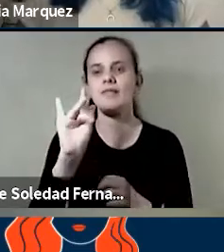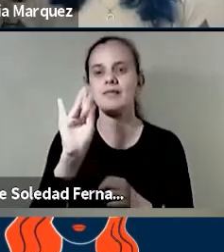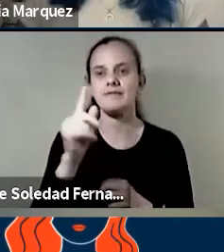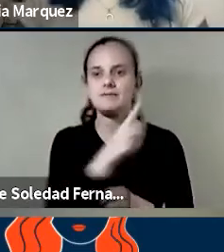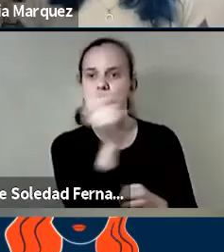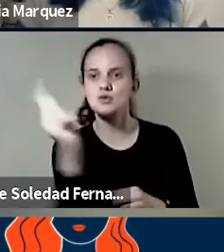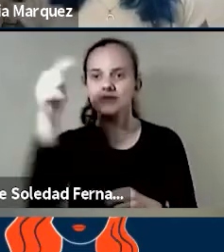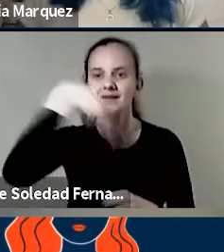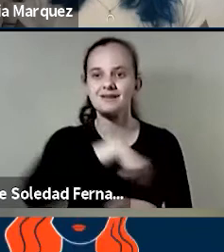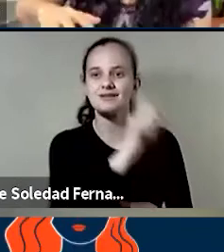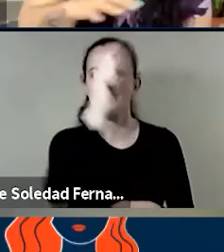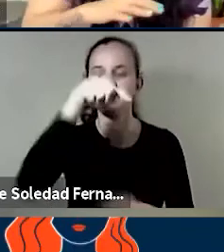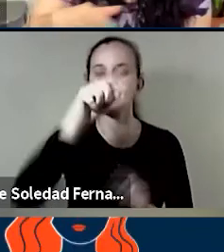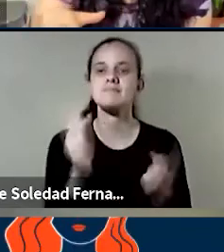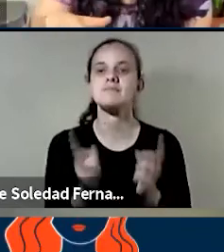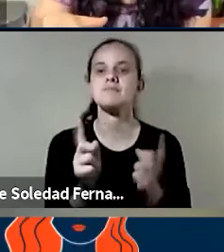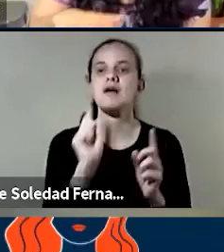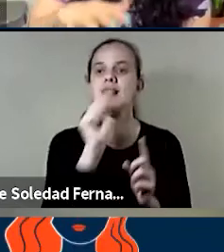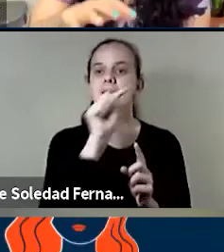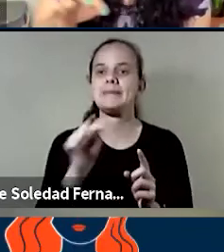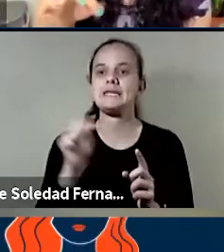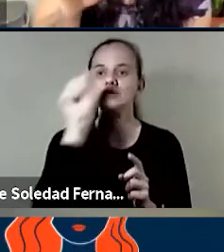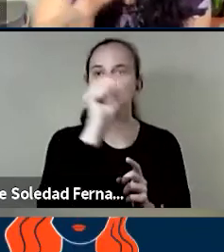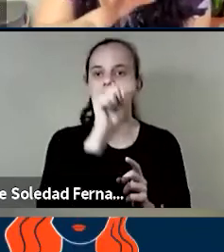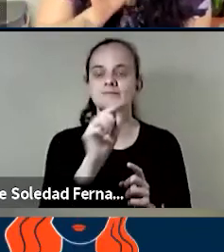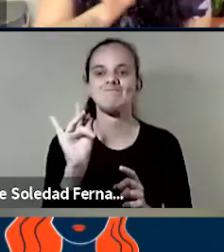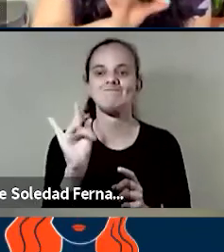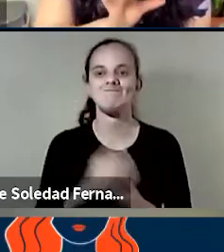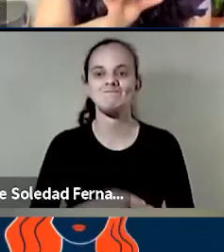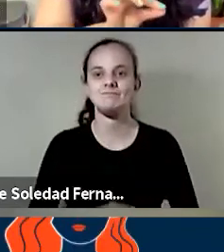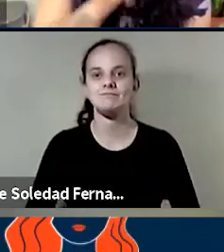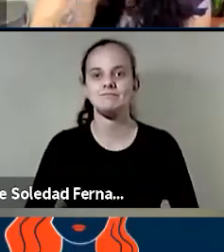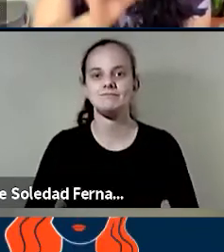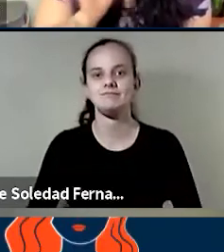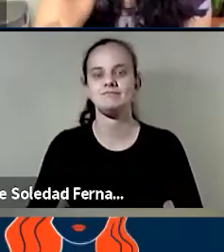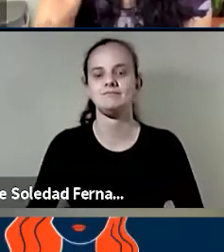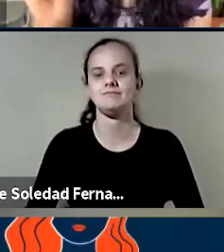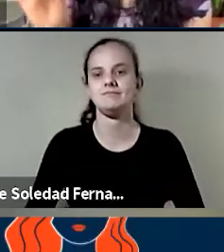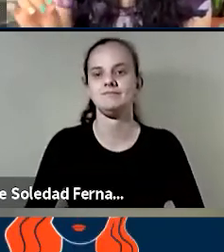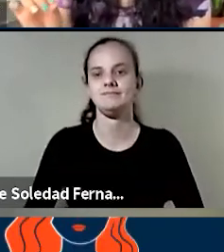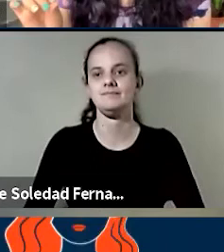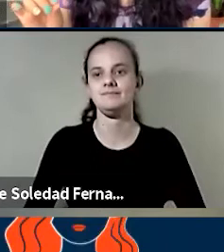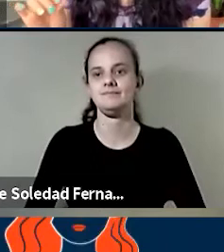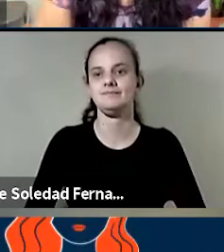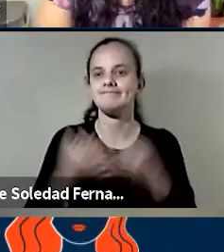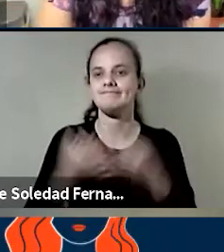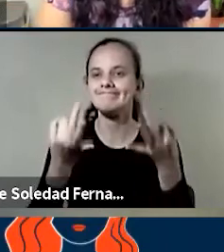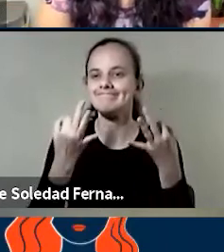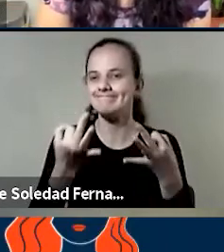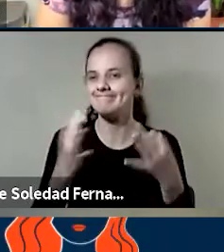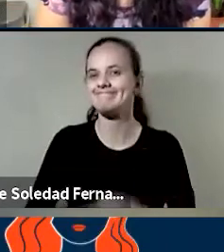demás, que quizás le cueste situar el puntero en los elementos funcionales, por